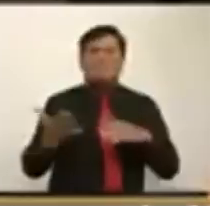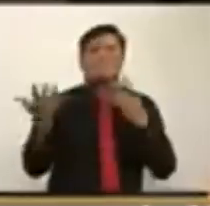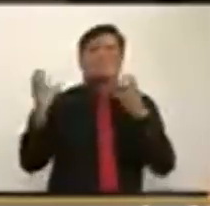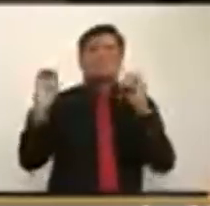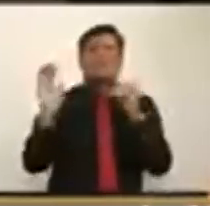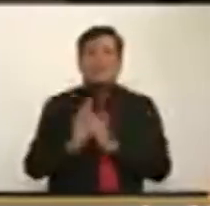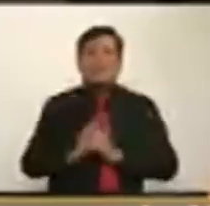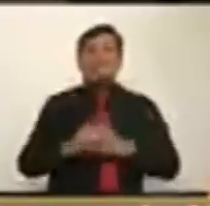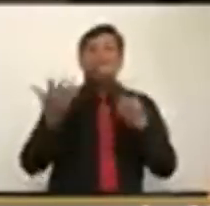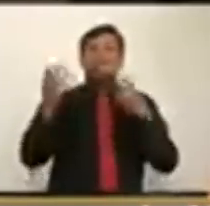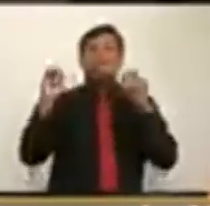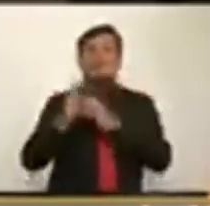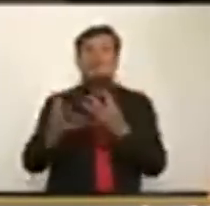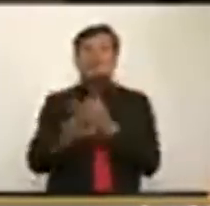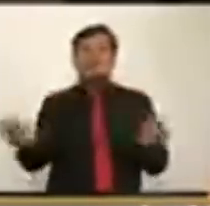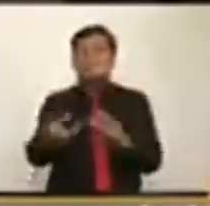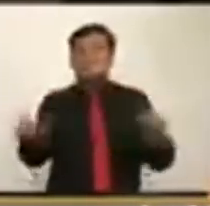60.000 desaparecidos.